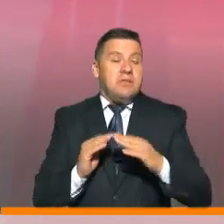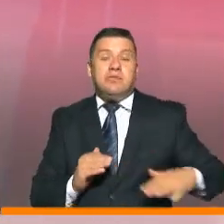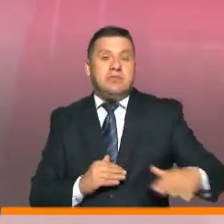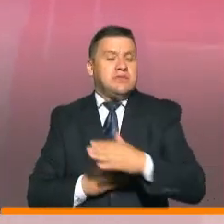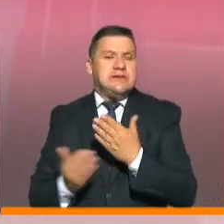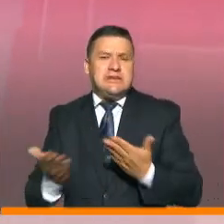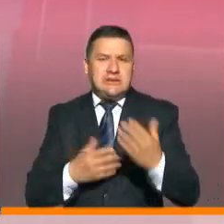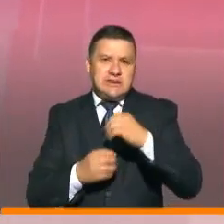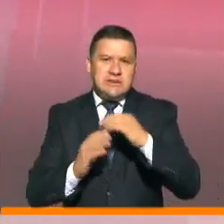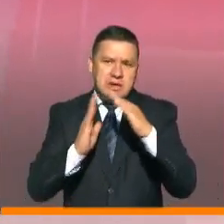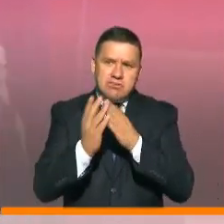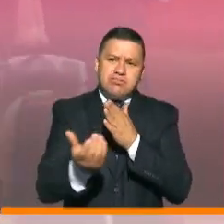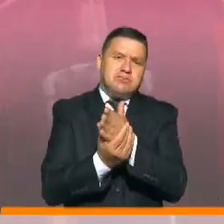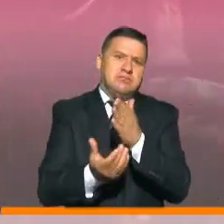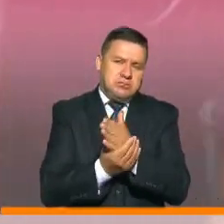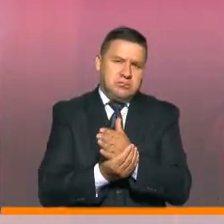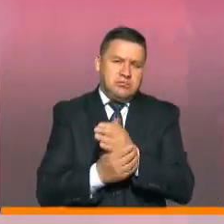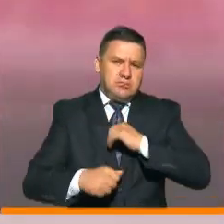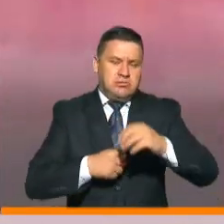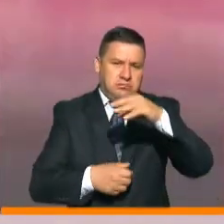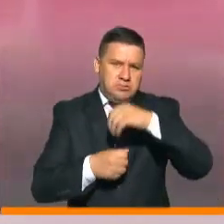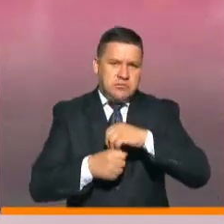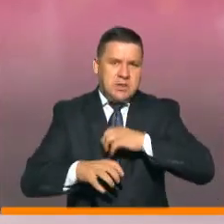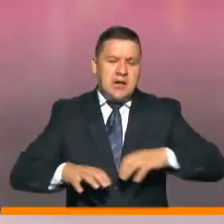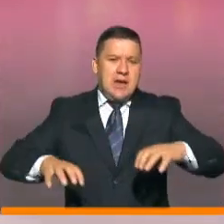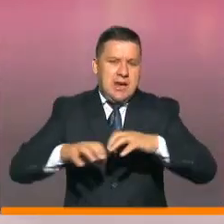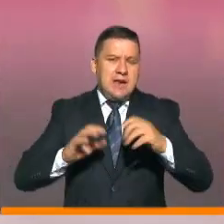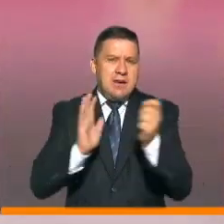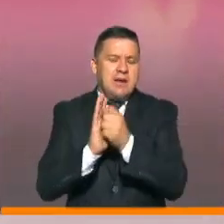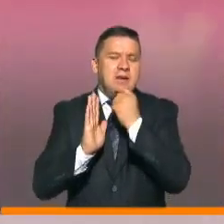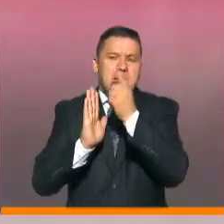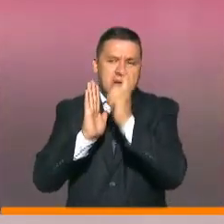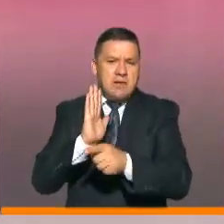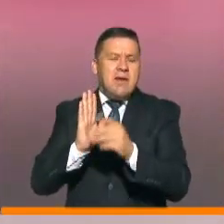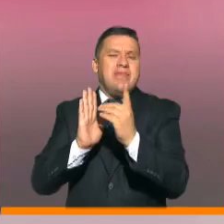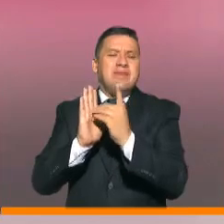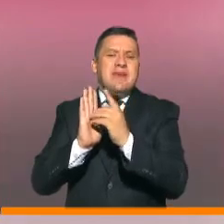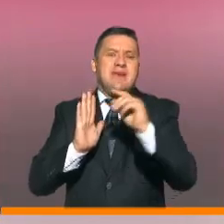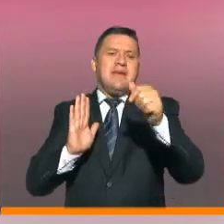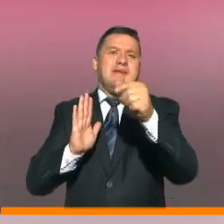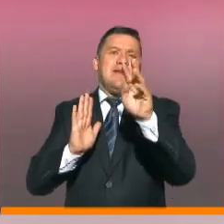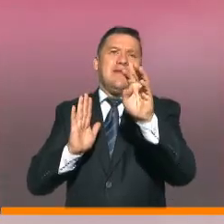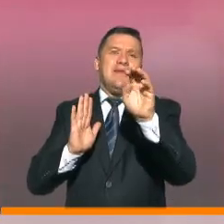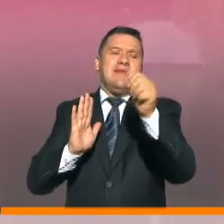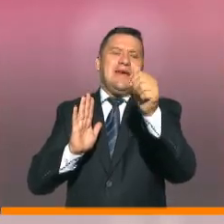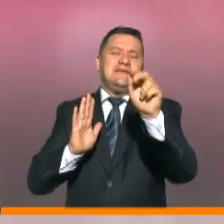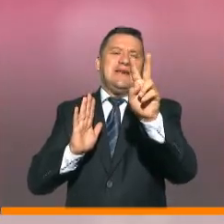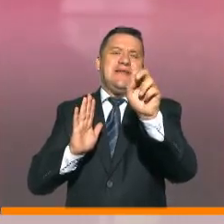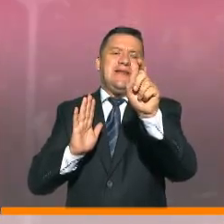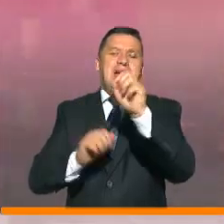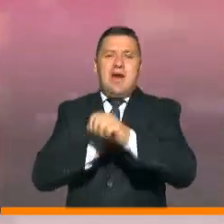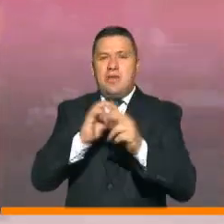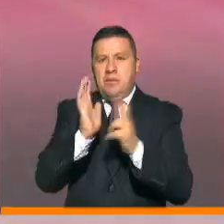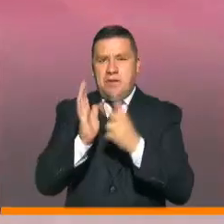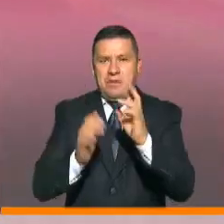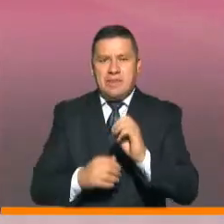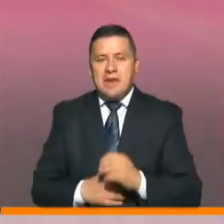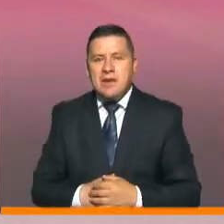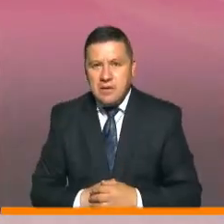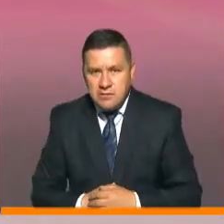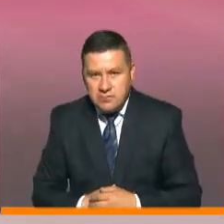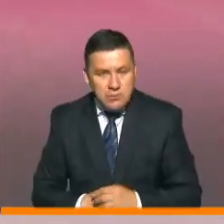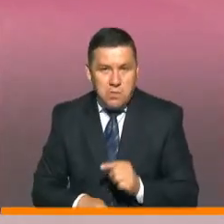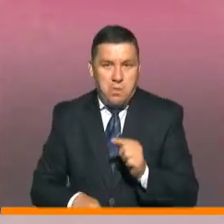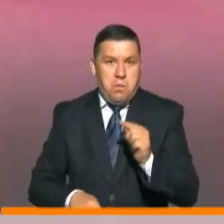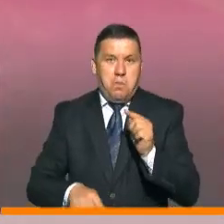los servicios domiciliarios y el ejercicio de las actividades señaladas en el decreto 1076 de 2020. No